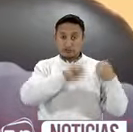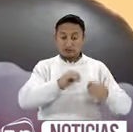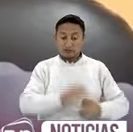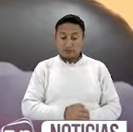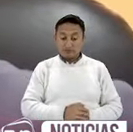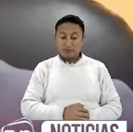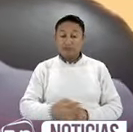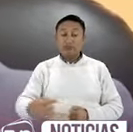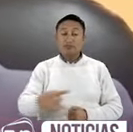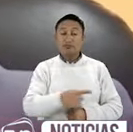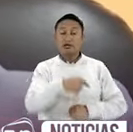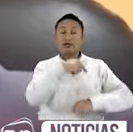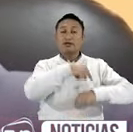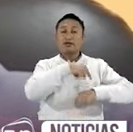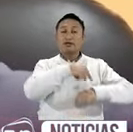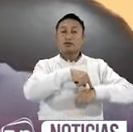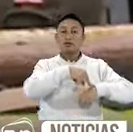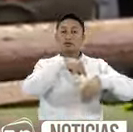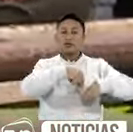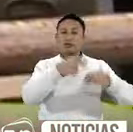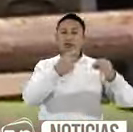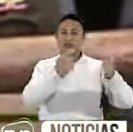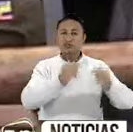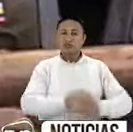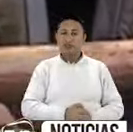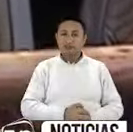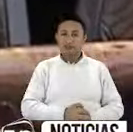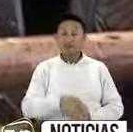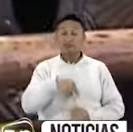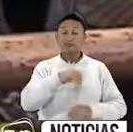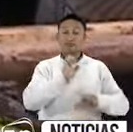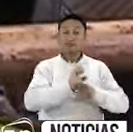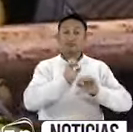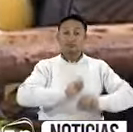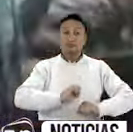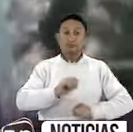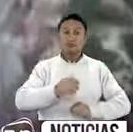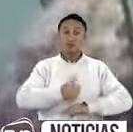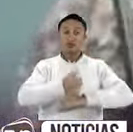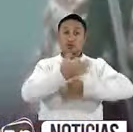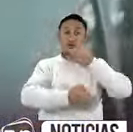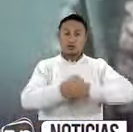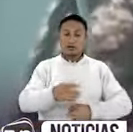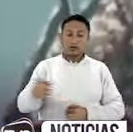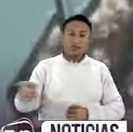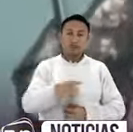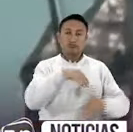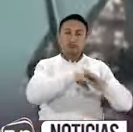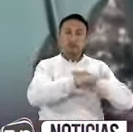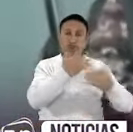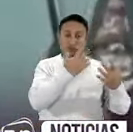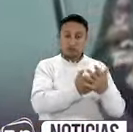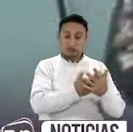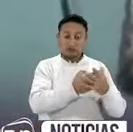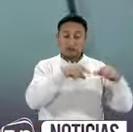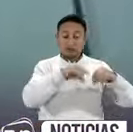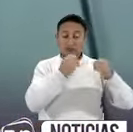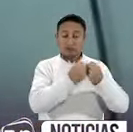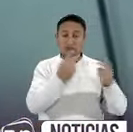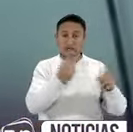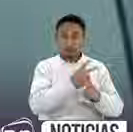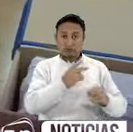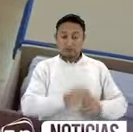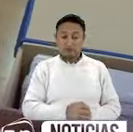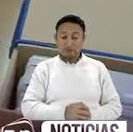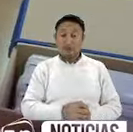incluye los tiempos en celeridad. En nuestro país, Salcedo es requerido por el presunto delito de delincuencia organizada. Ha